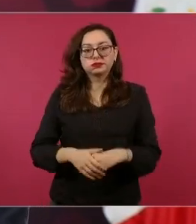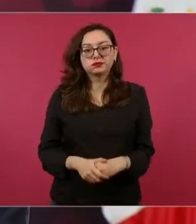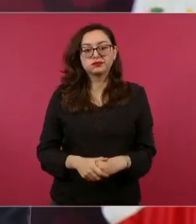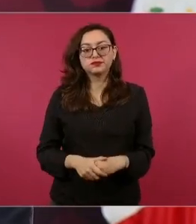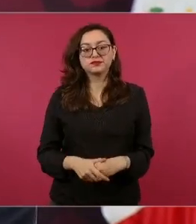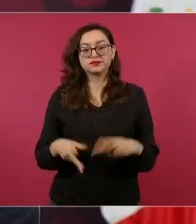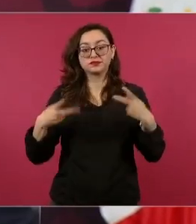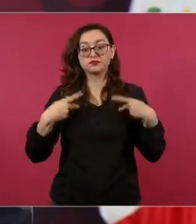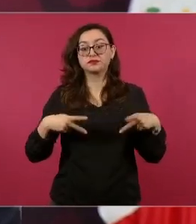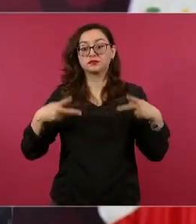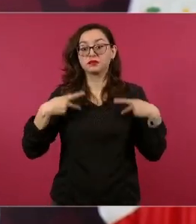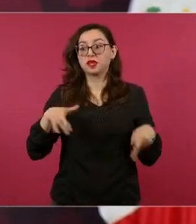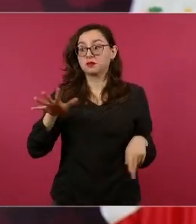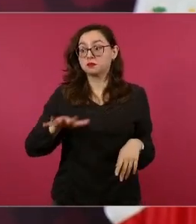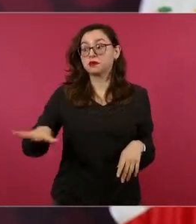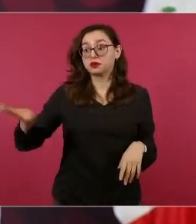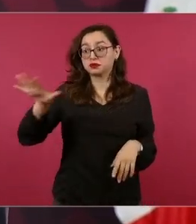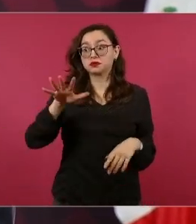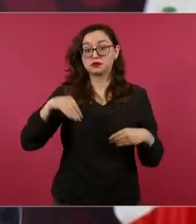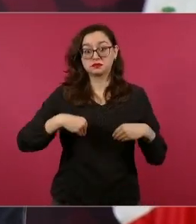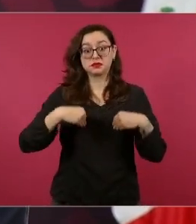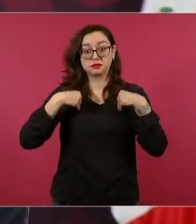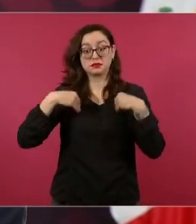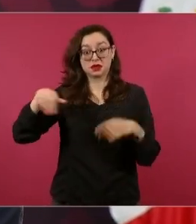Ni respeto,